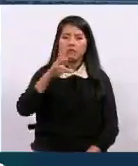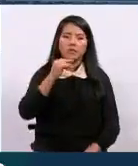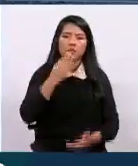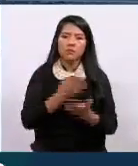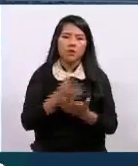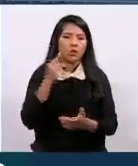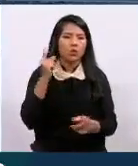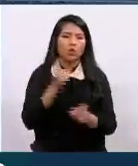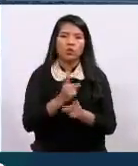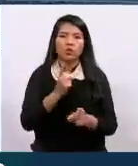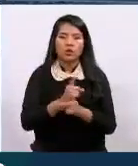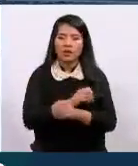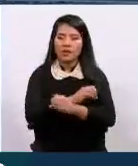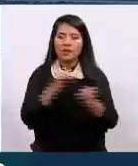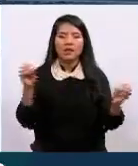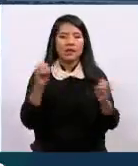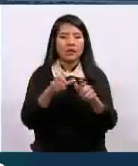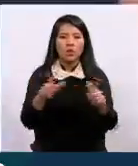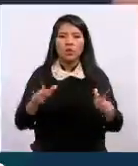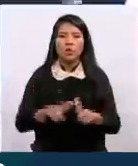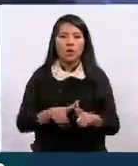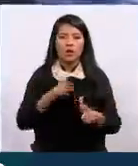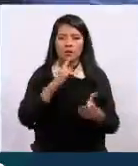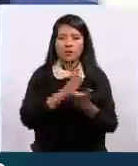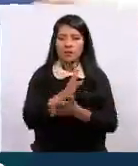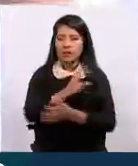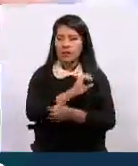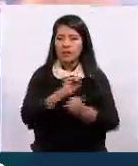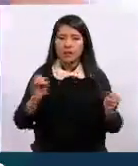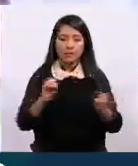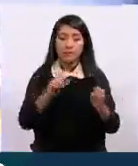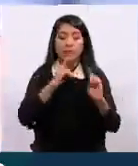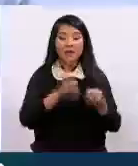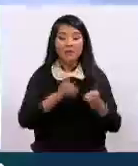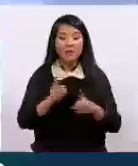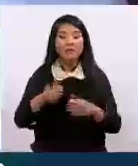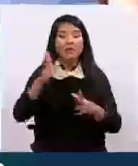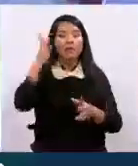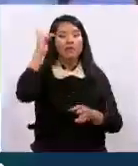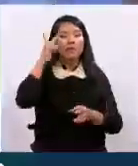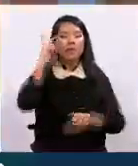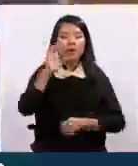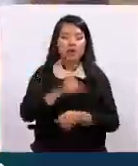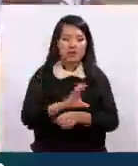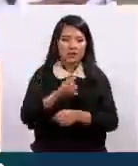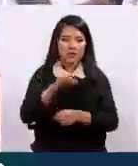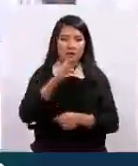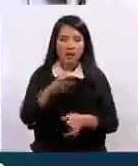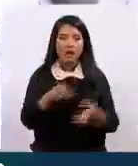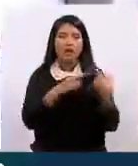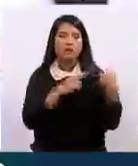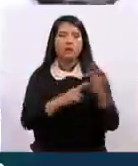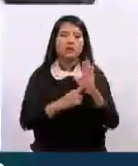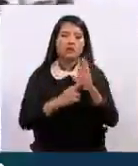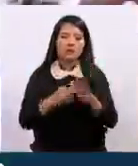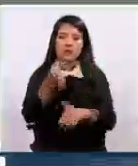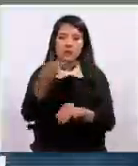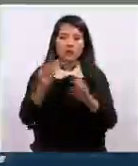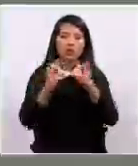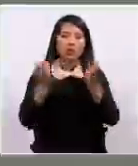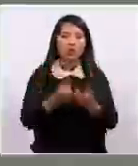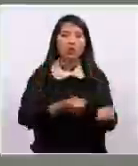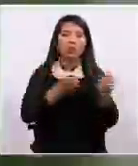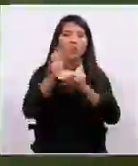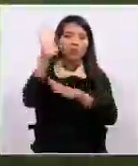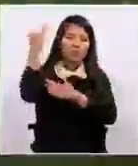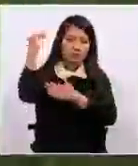viable en ningún punto de vista. No es viable. Recordó que son los mismos políticos y cívicos que representan algunos grupos de poder en Santa Cruz